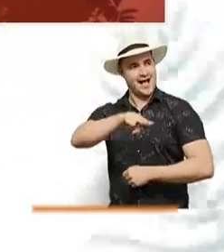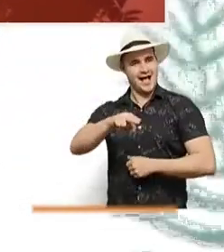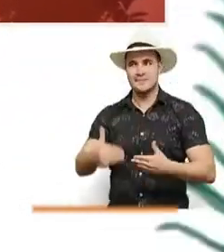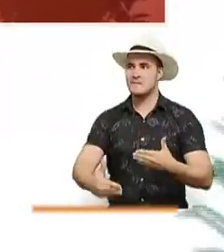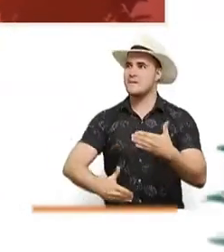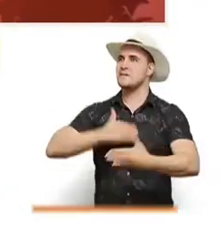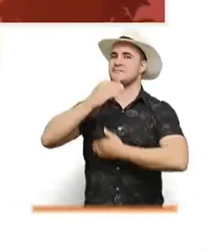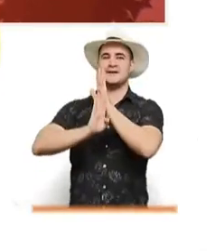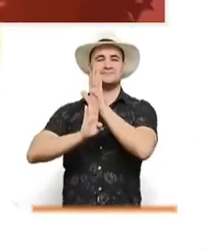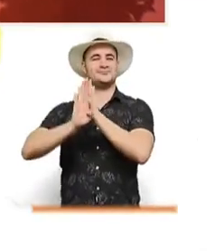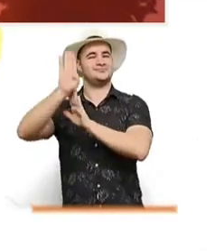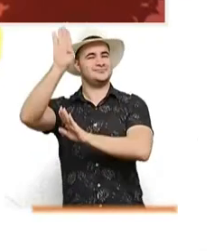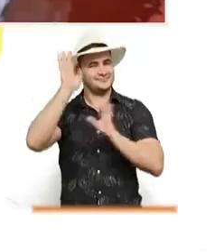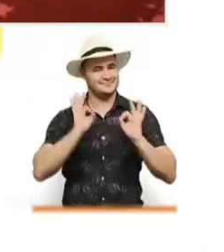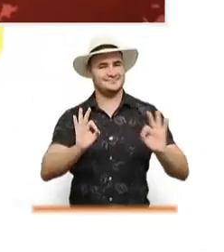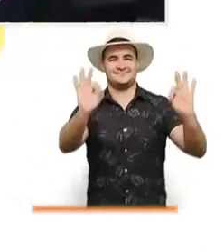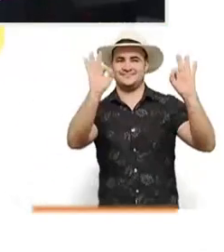salir adelante.